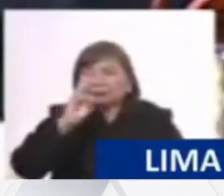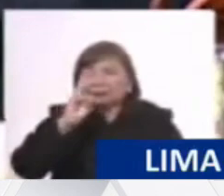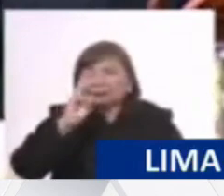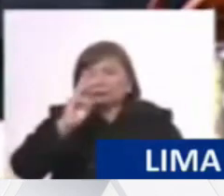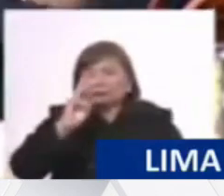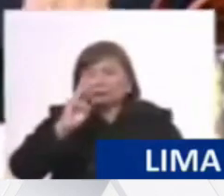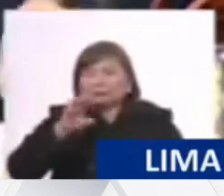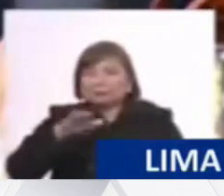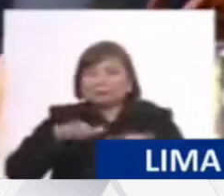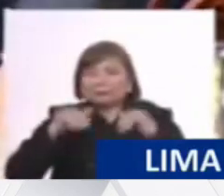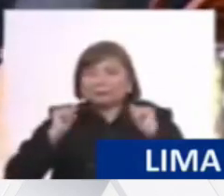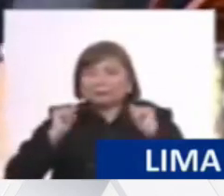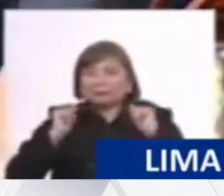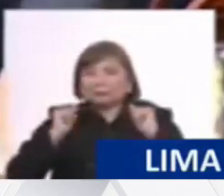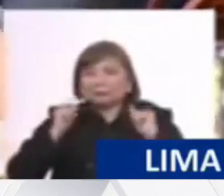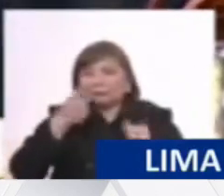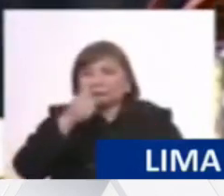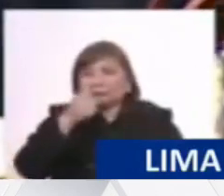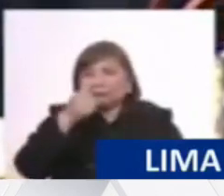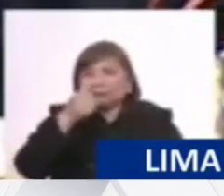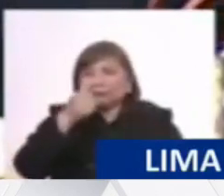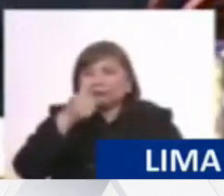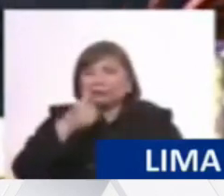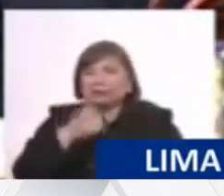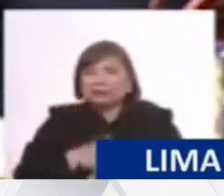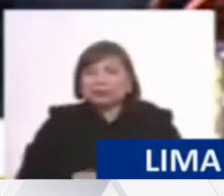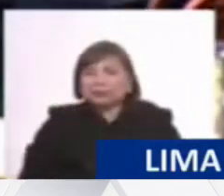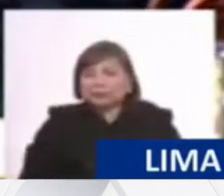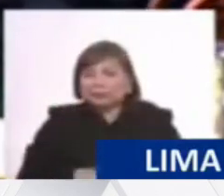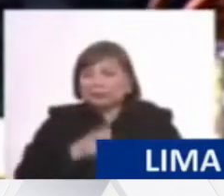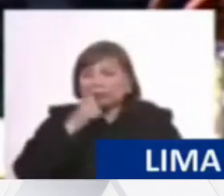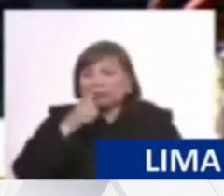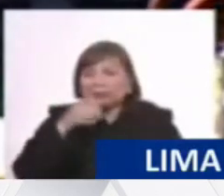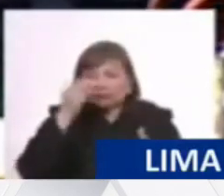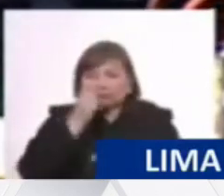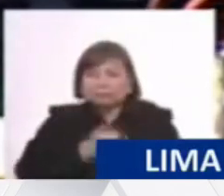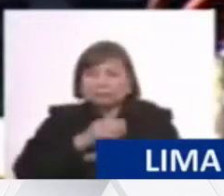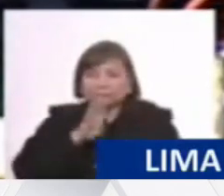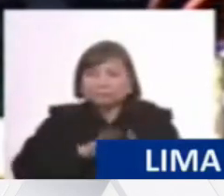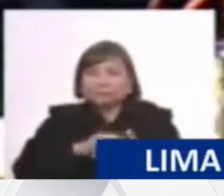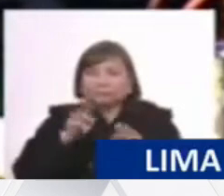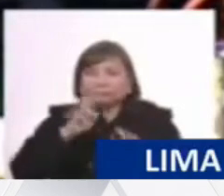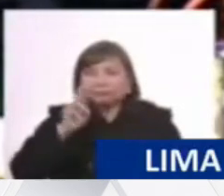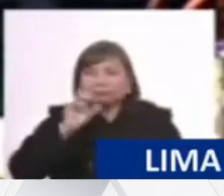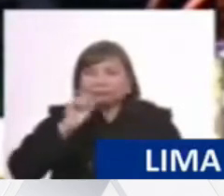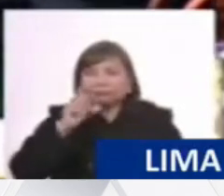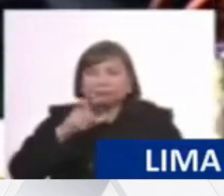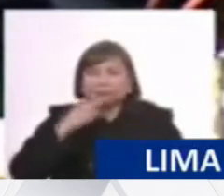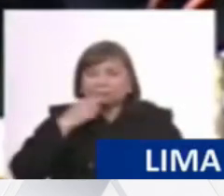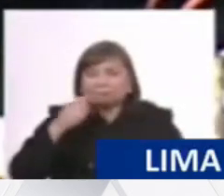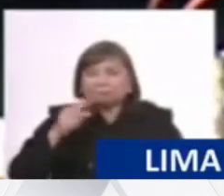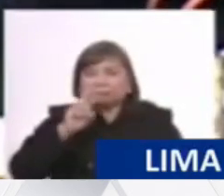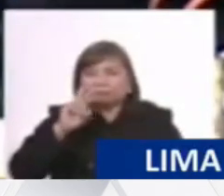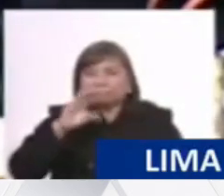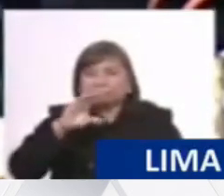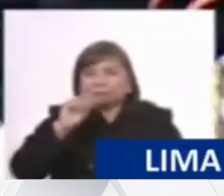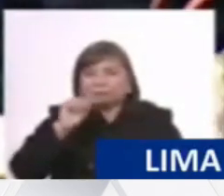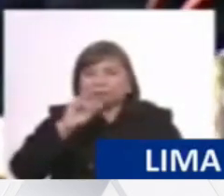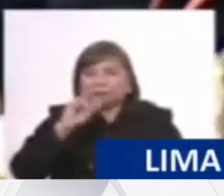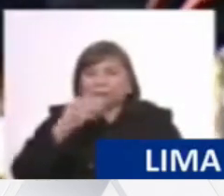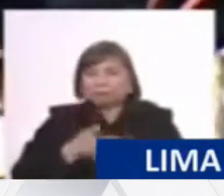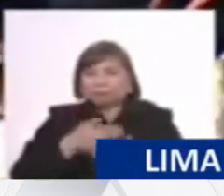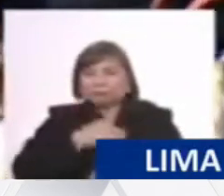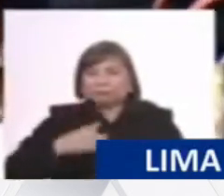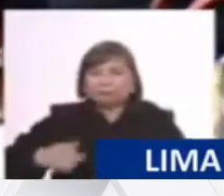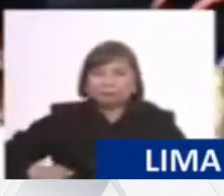6. Abstenciones, 10. Ha sido aprobada la resolución que declara la vacancia de